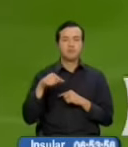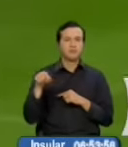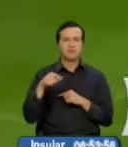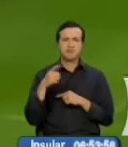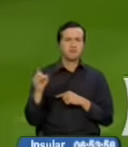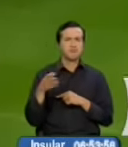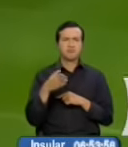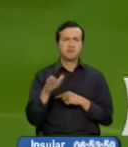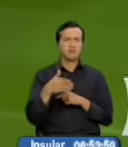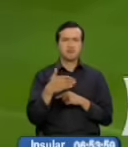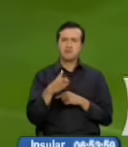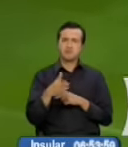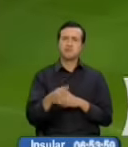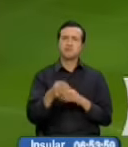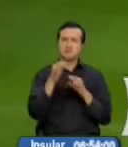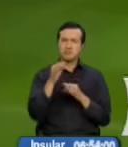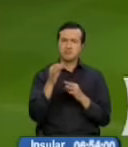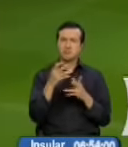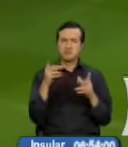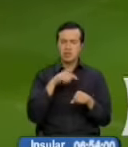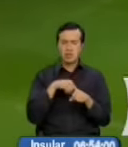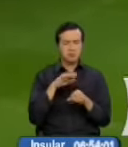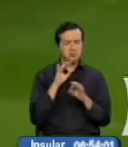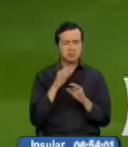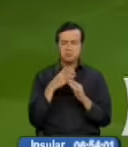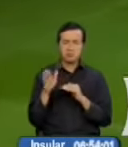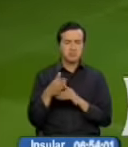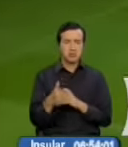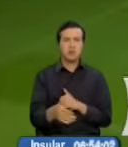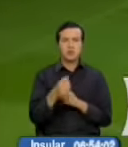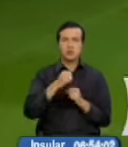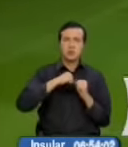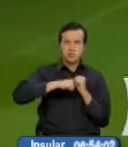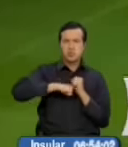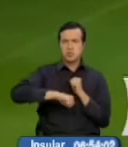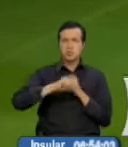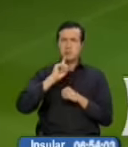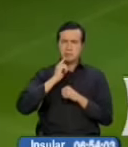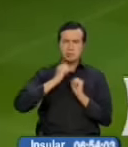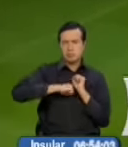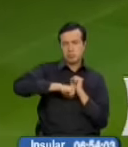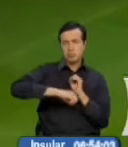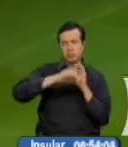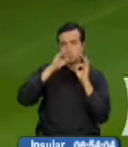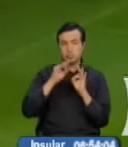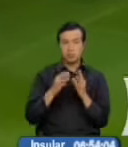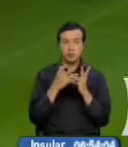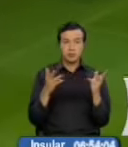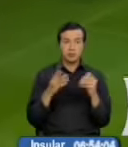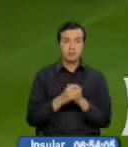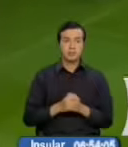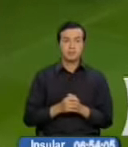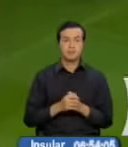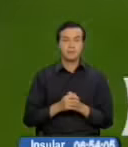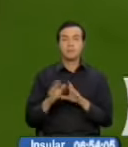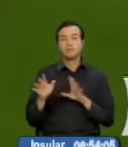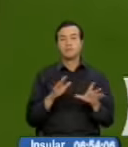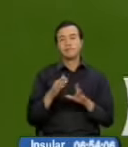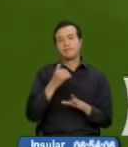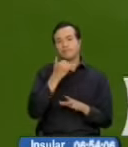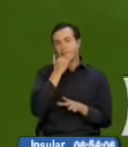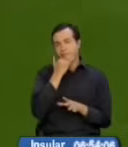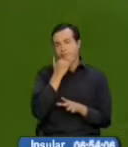todo, dominando la pelota, el espacio y también el tiempo y teniendo la frialdad suficiente ante la falta de salida del portero de